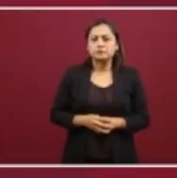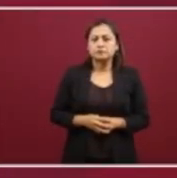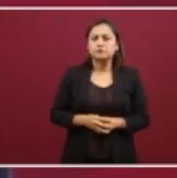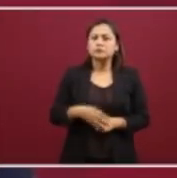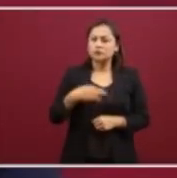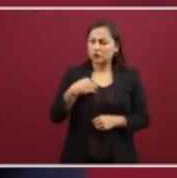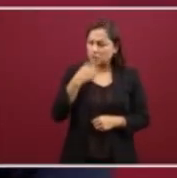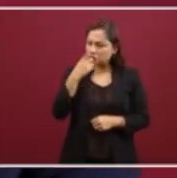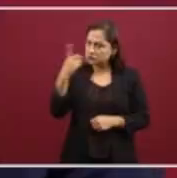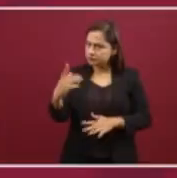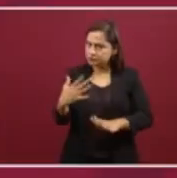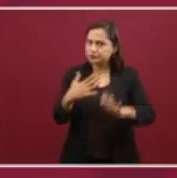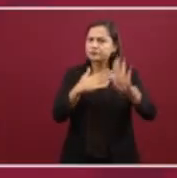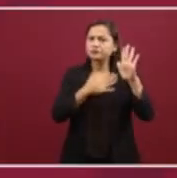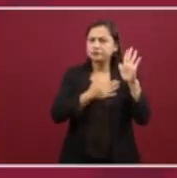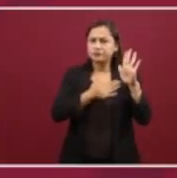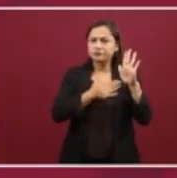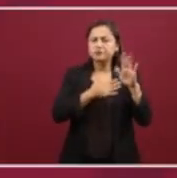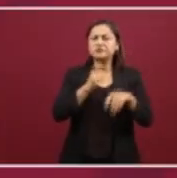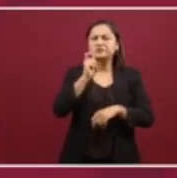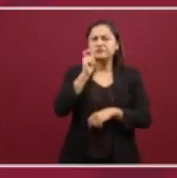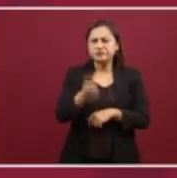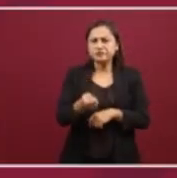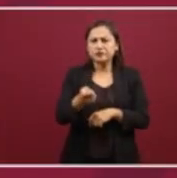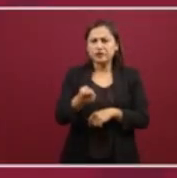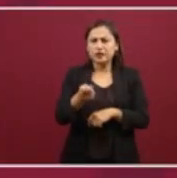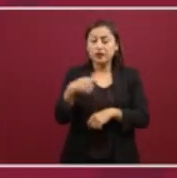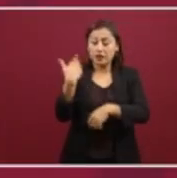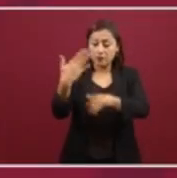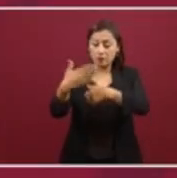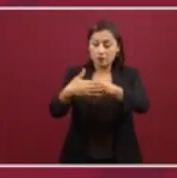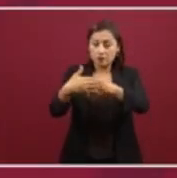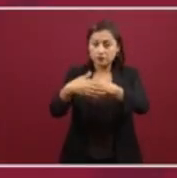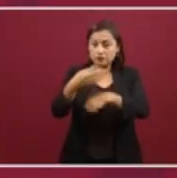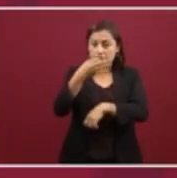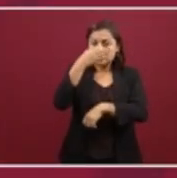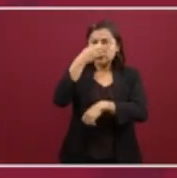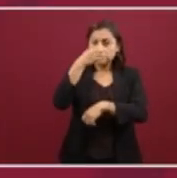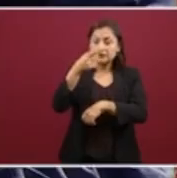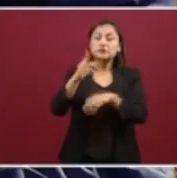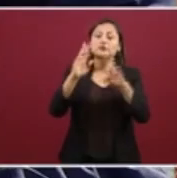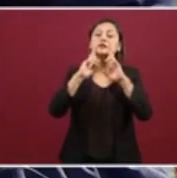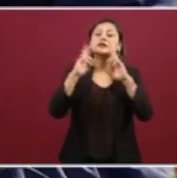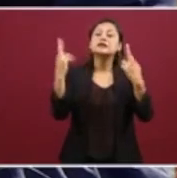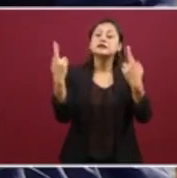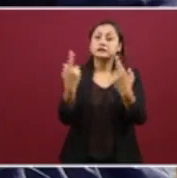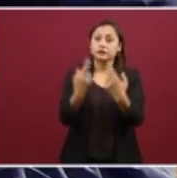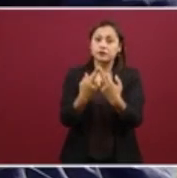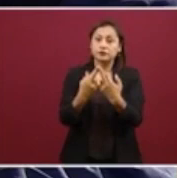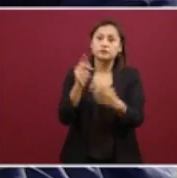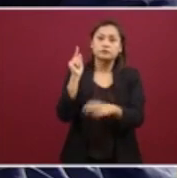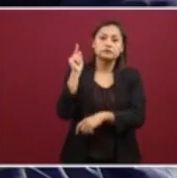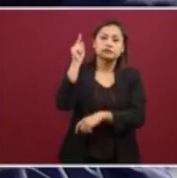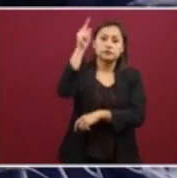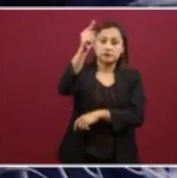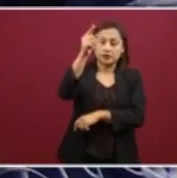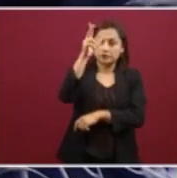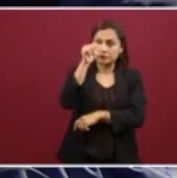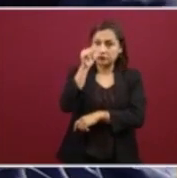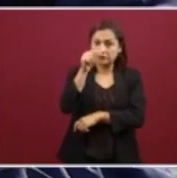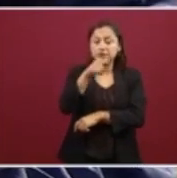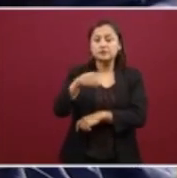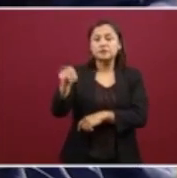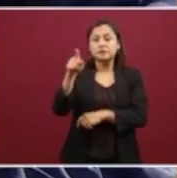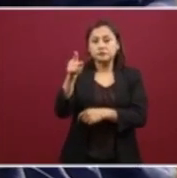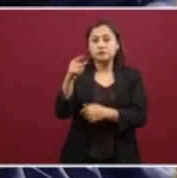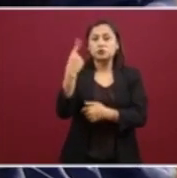de tener una próxima reunión con ellos en Hermosillo. En una